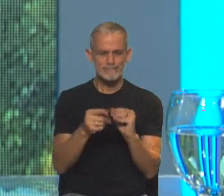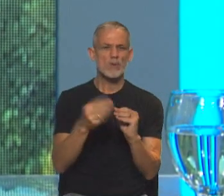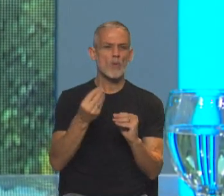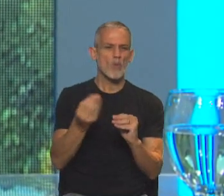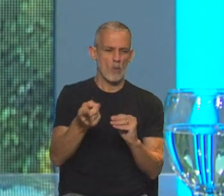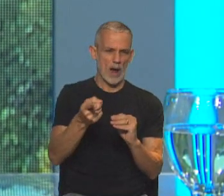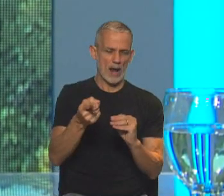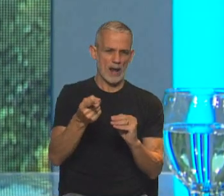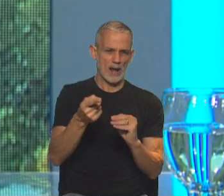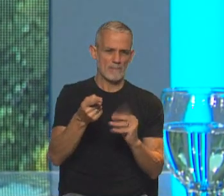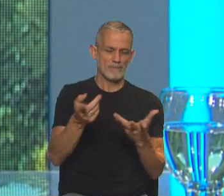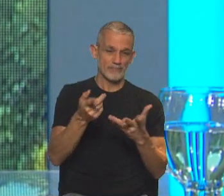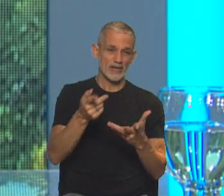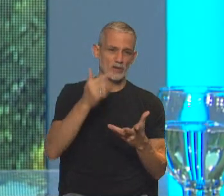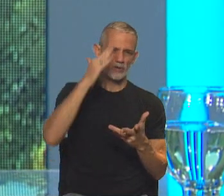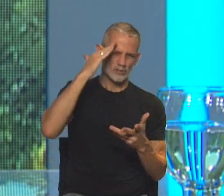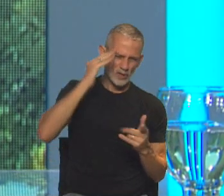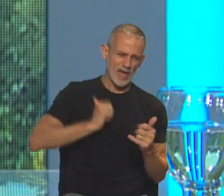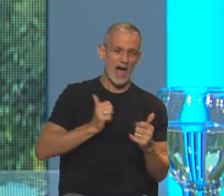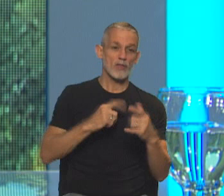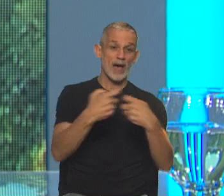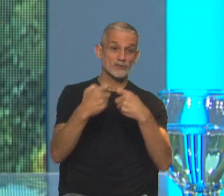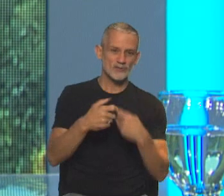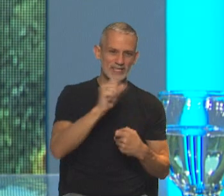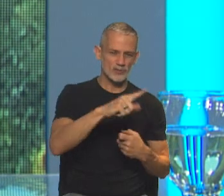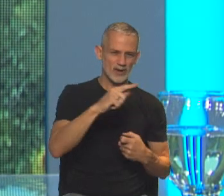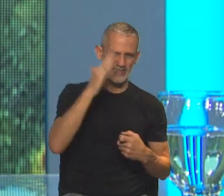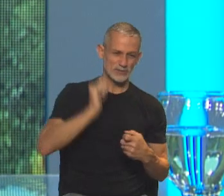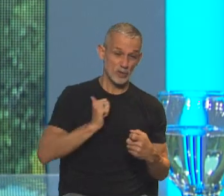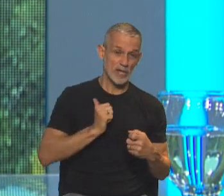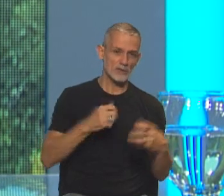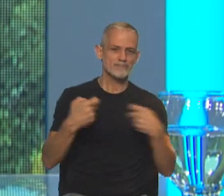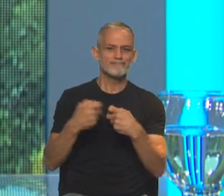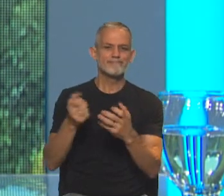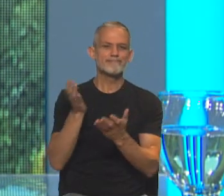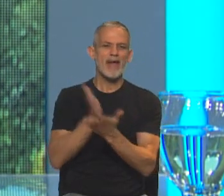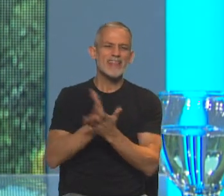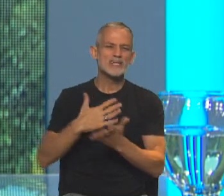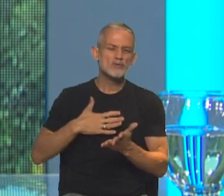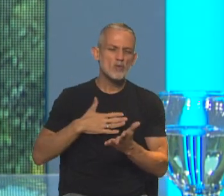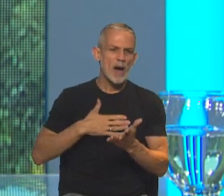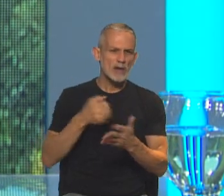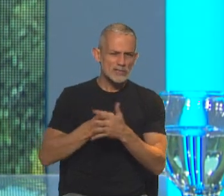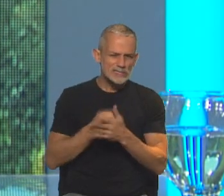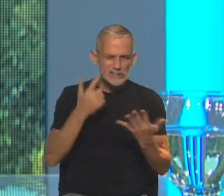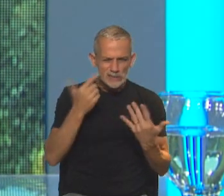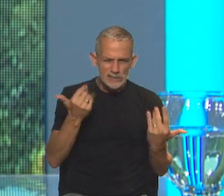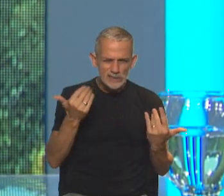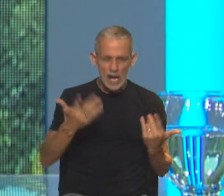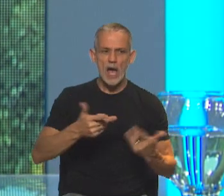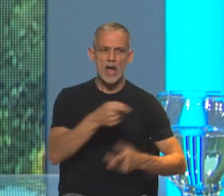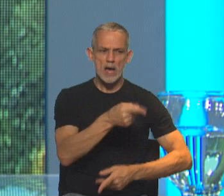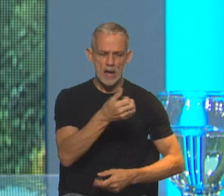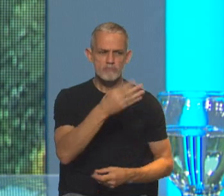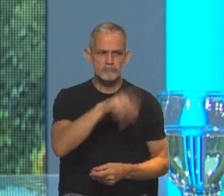los conscriptos, las asociaciones de conscriptos y el movimiento de derechos humanos en Argentina, en donde básicamente empieza a haber una reivindicación